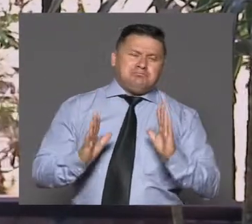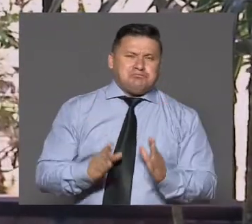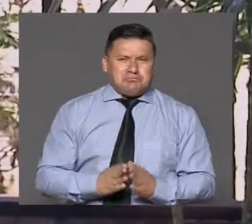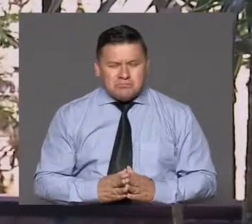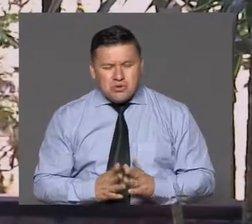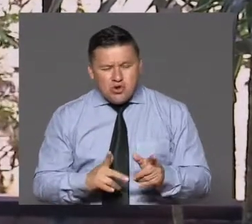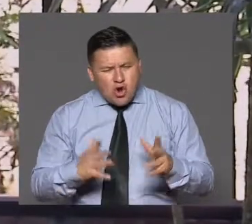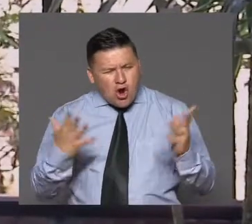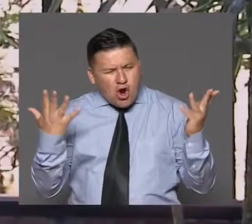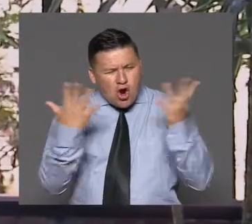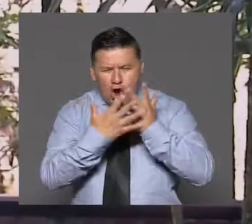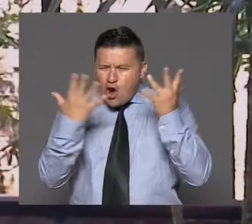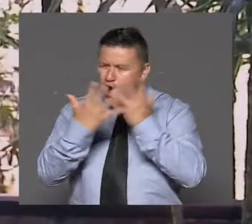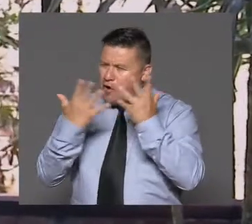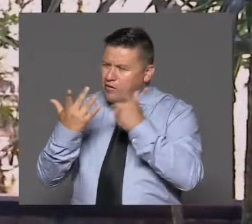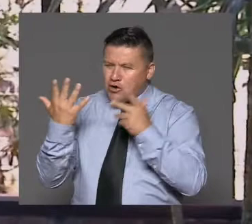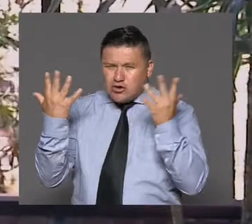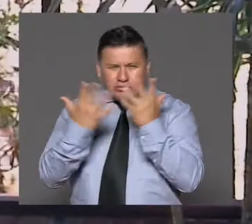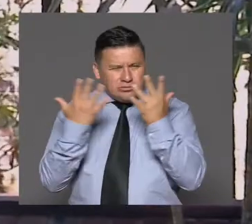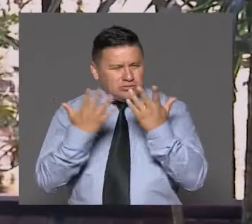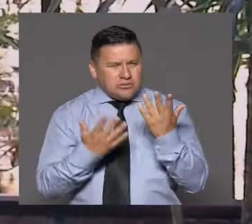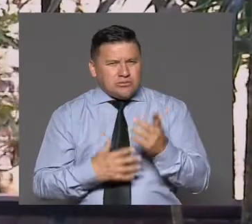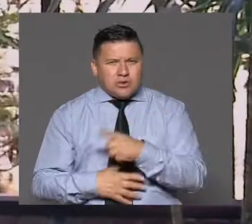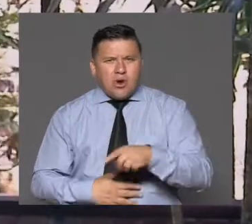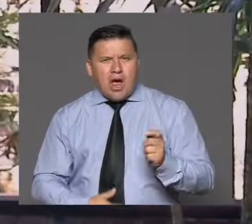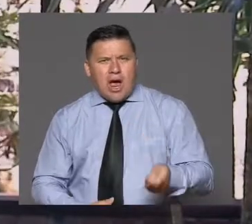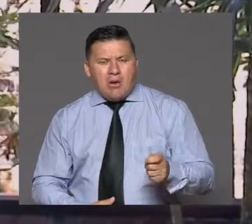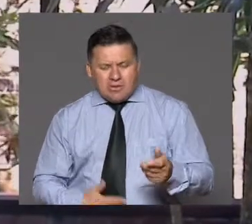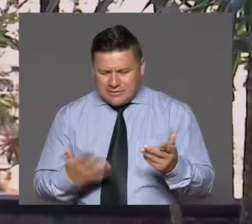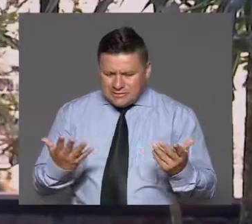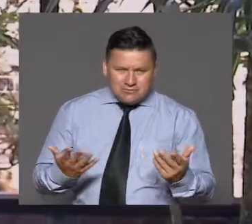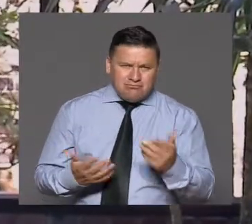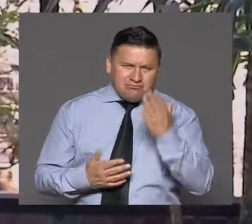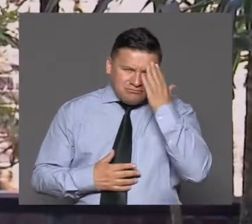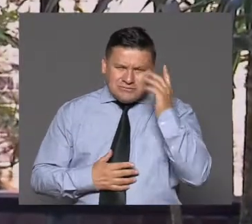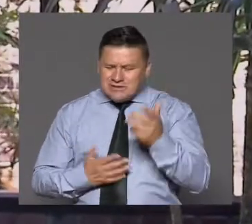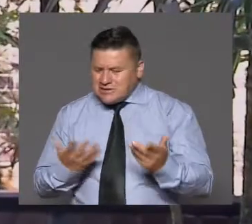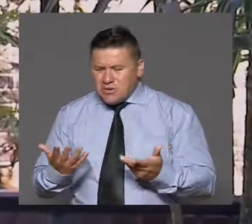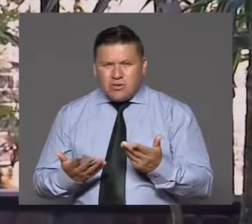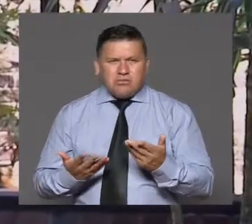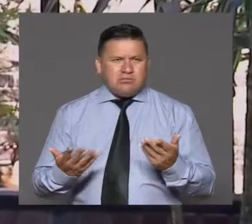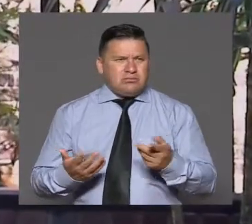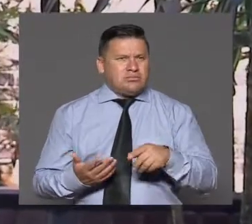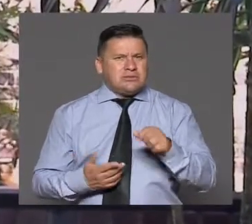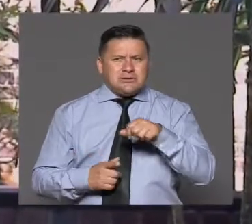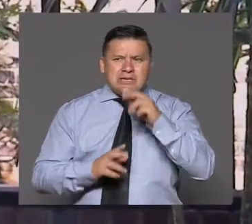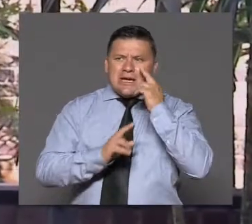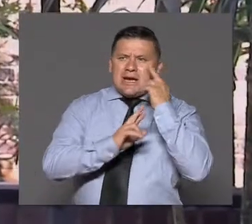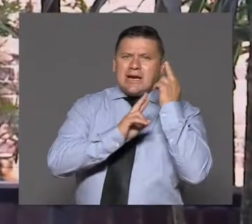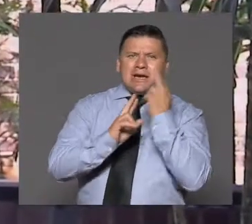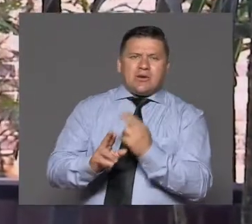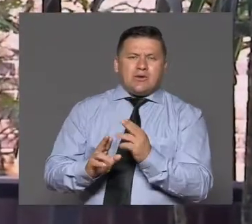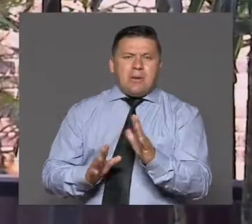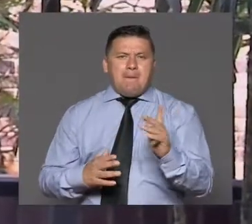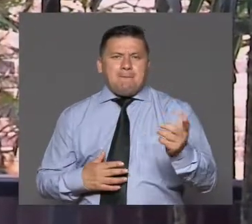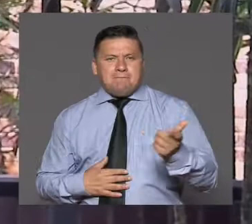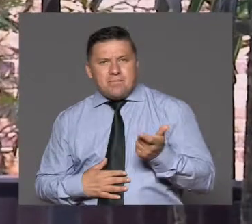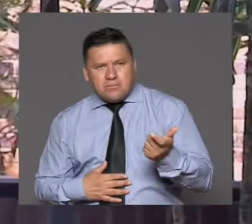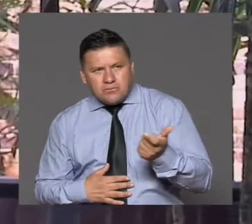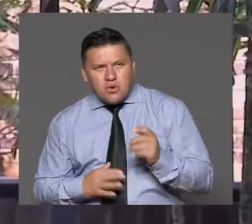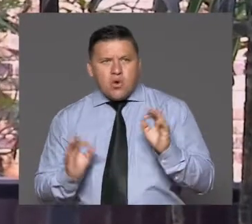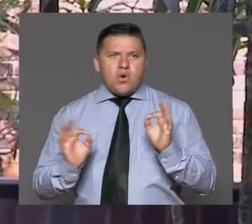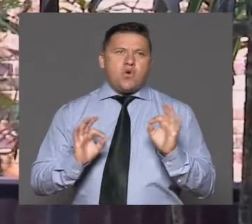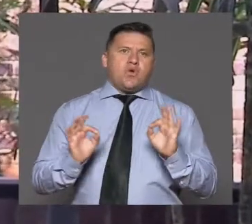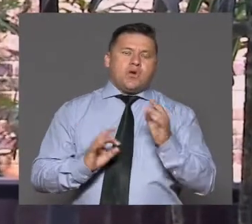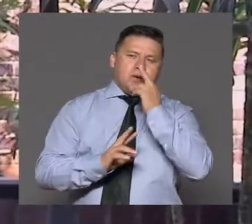se confunda uno en el momento, o nuestros abogados, para el caso particular, cuando se va a reconocer una pensión o